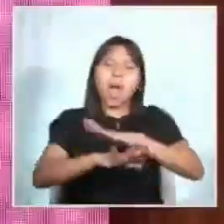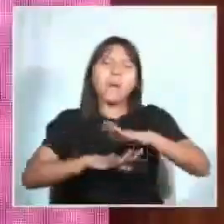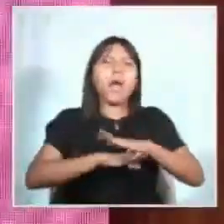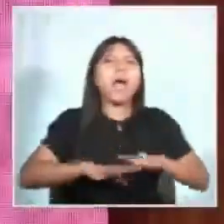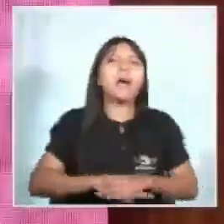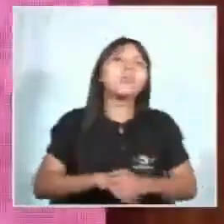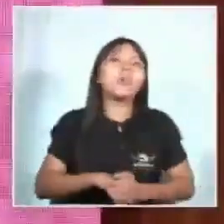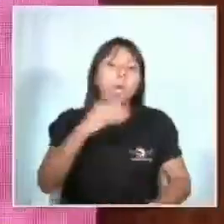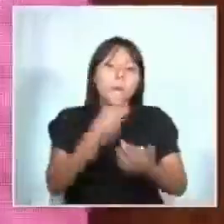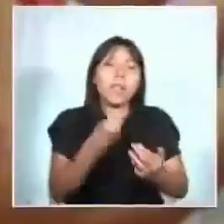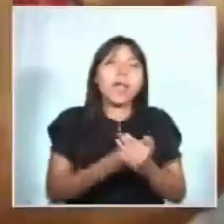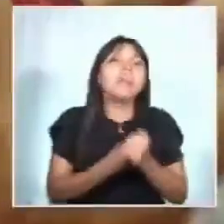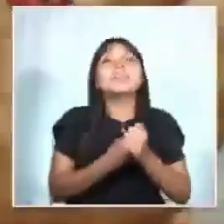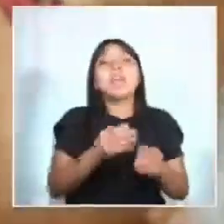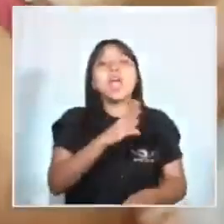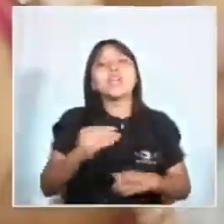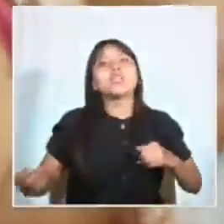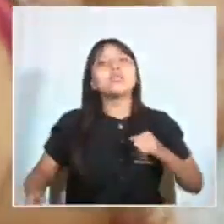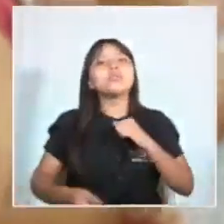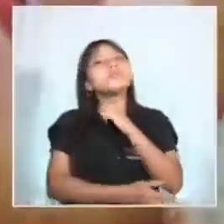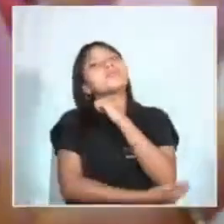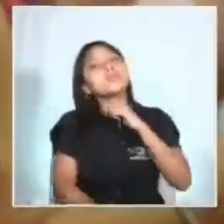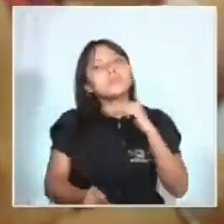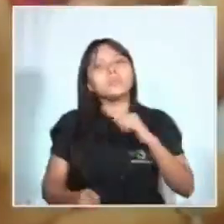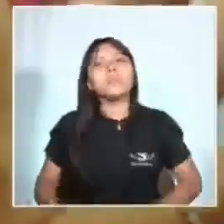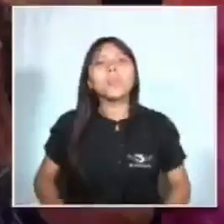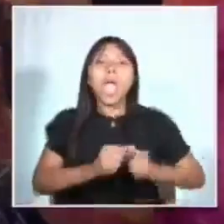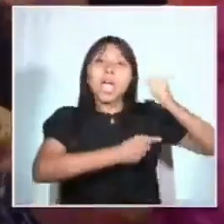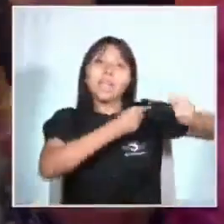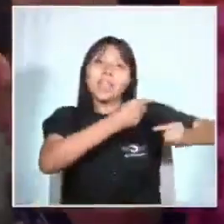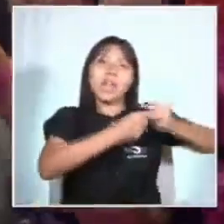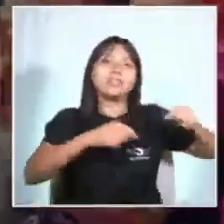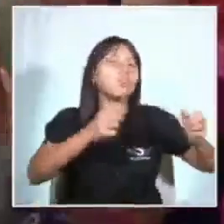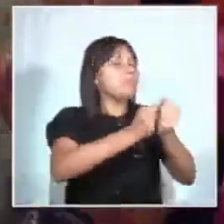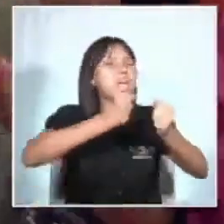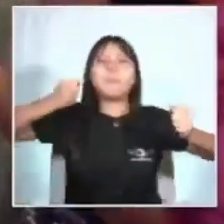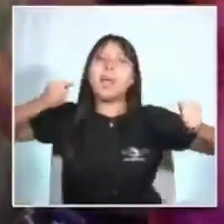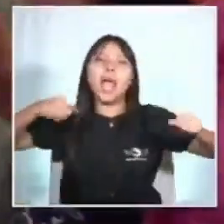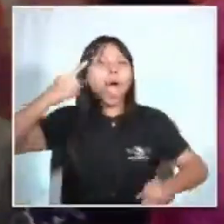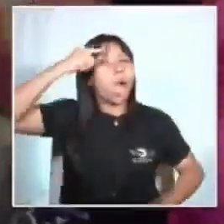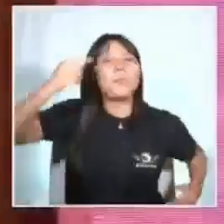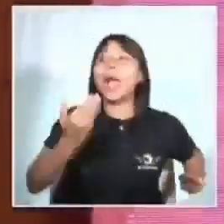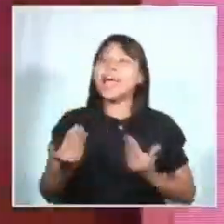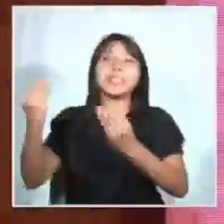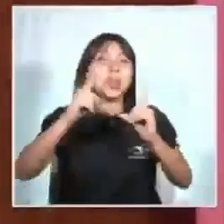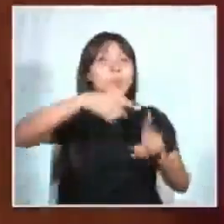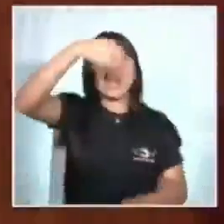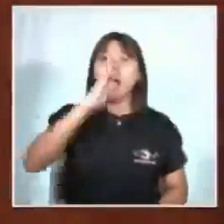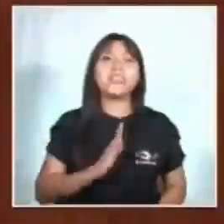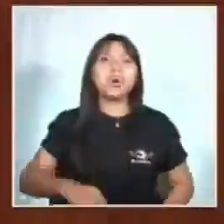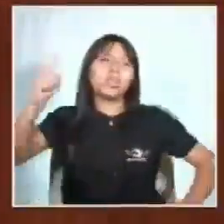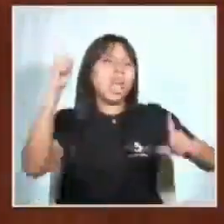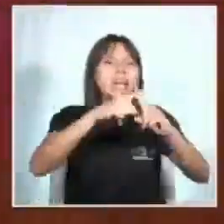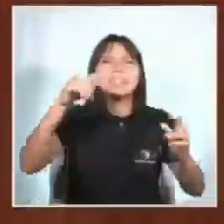Abundantes y no escasos. Generación separada para servir a Dios